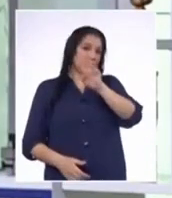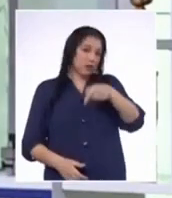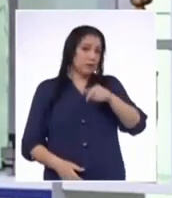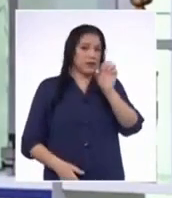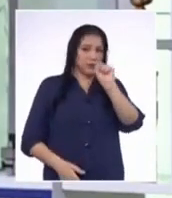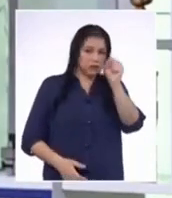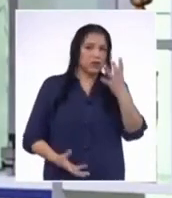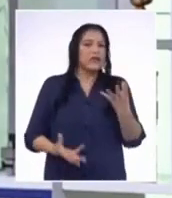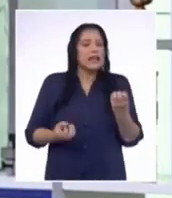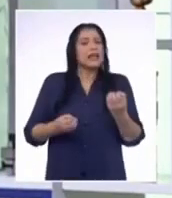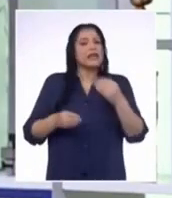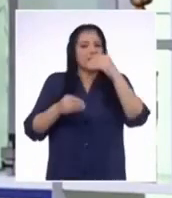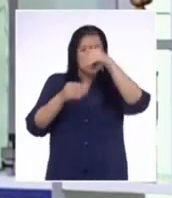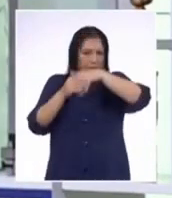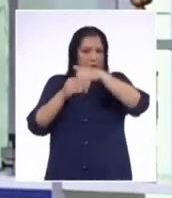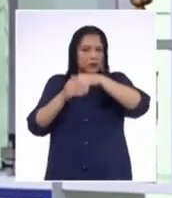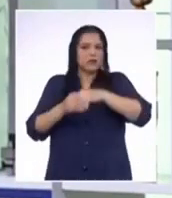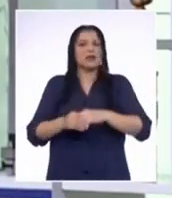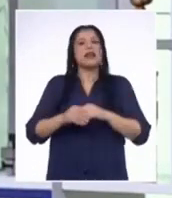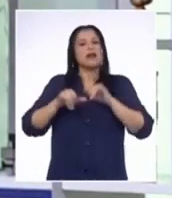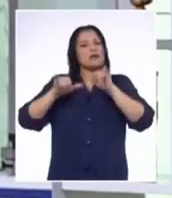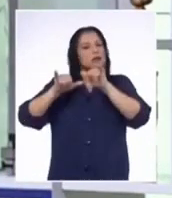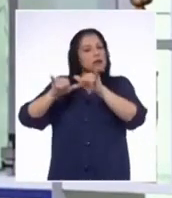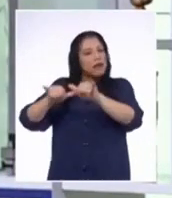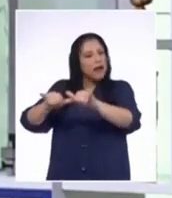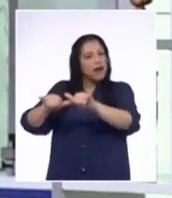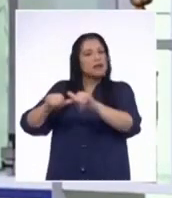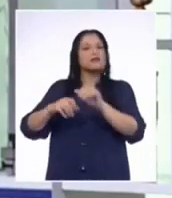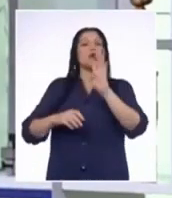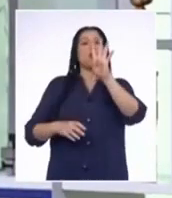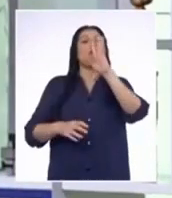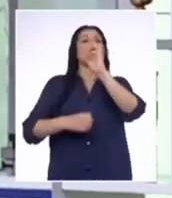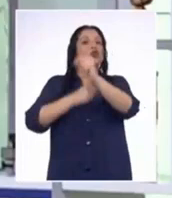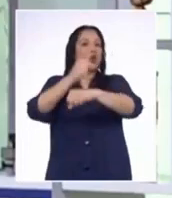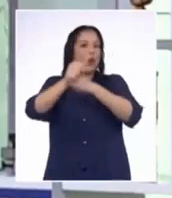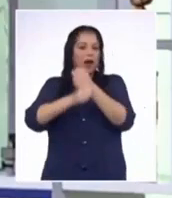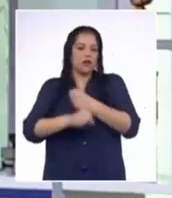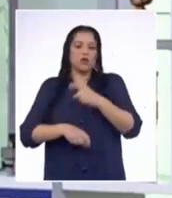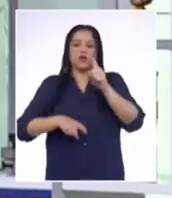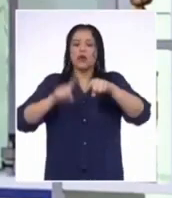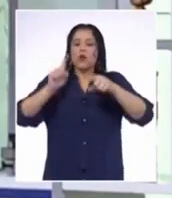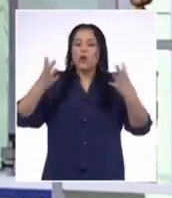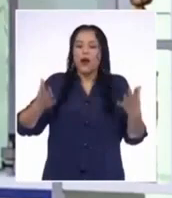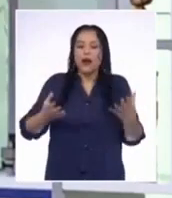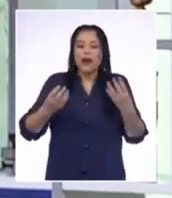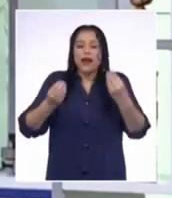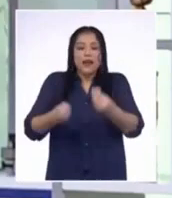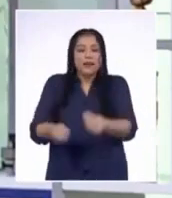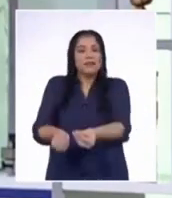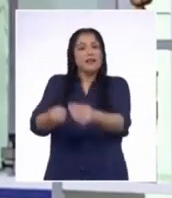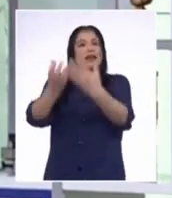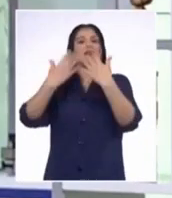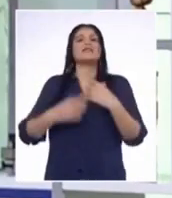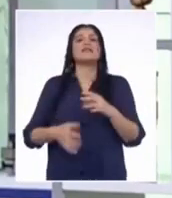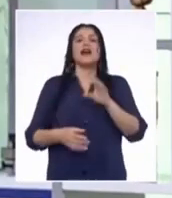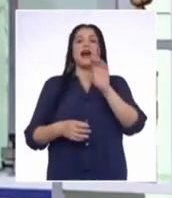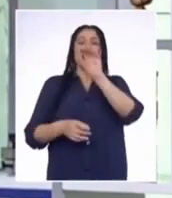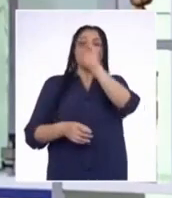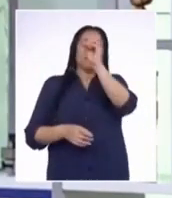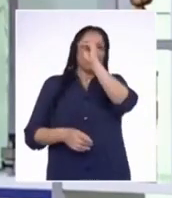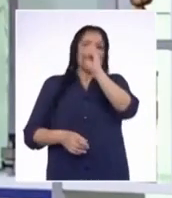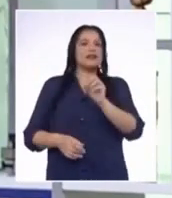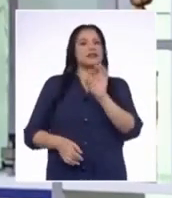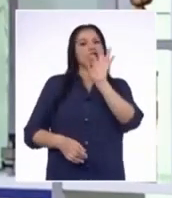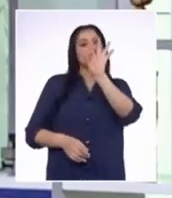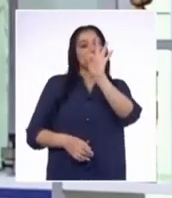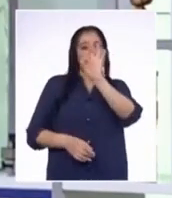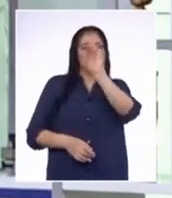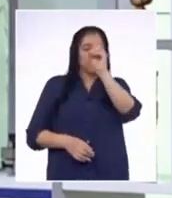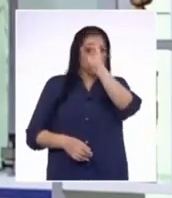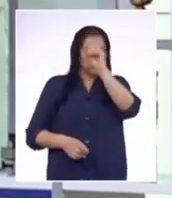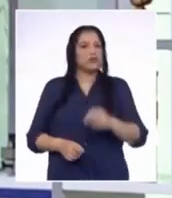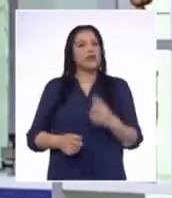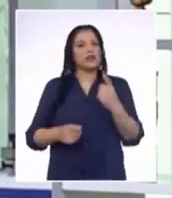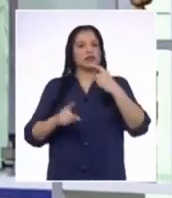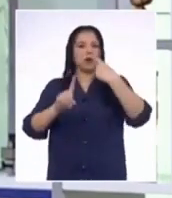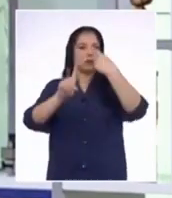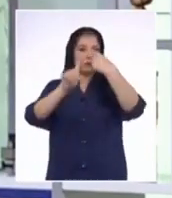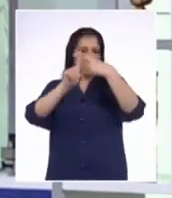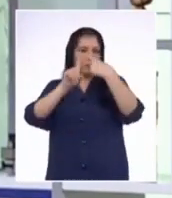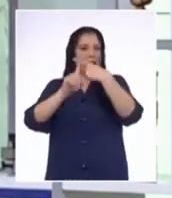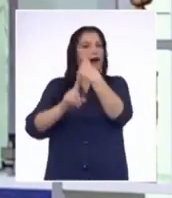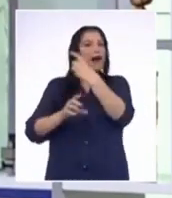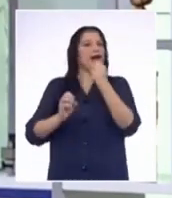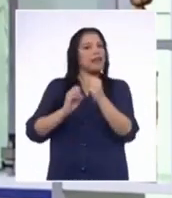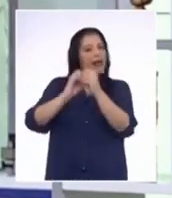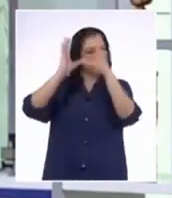y lo desean depositar por 4 años en un banco. Este les ofrece una tasa del 9% de interés anual con capitalización